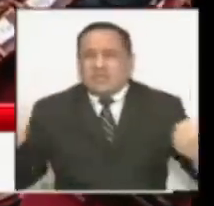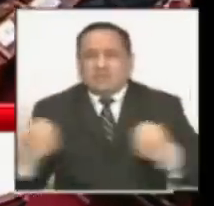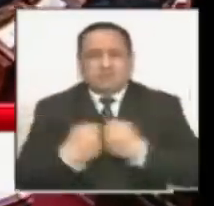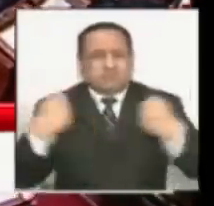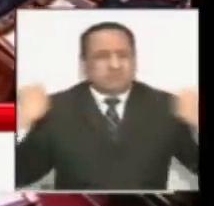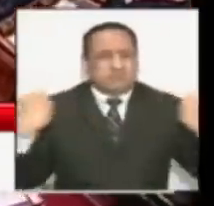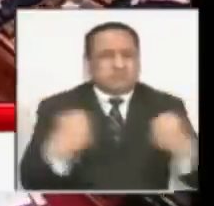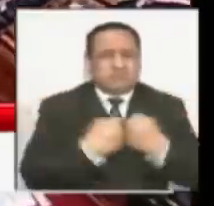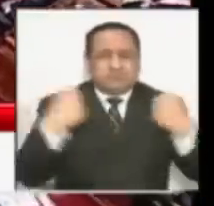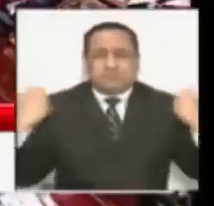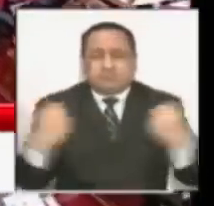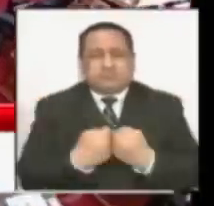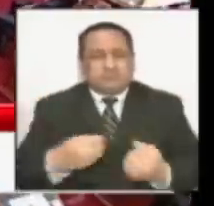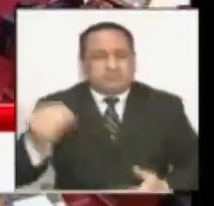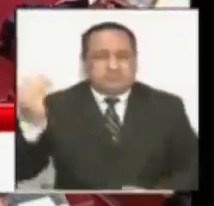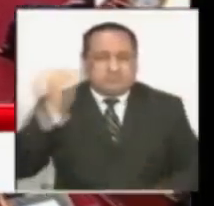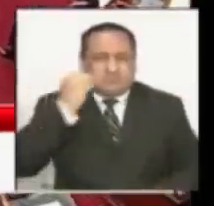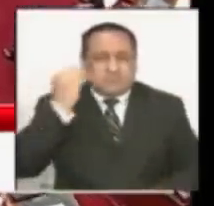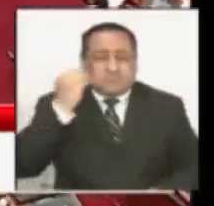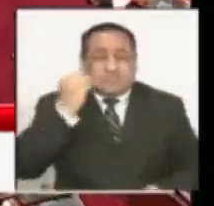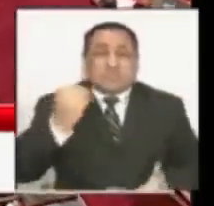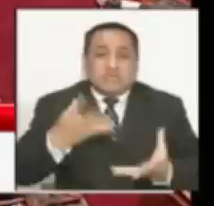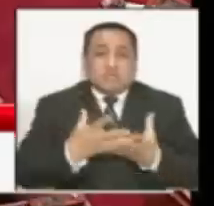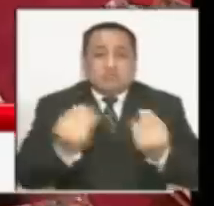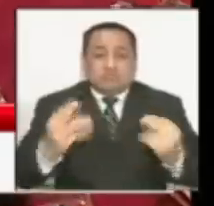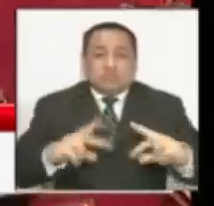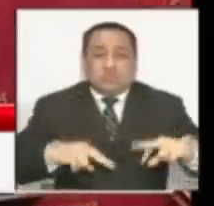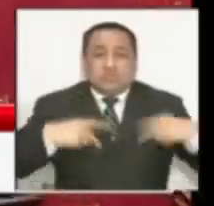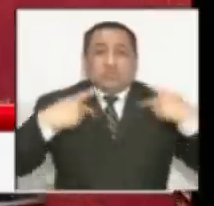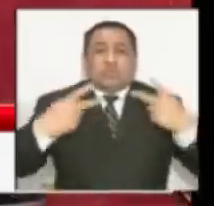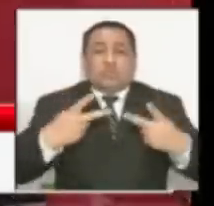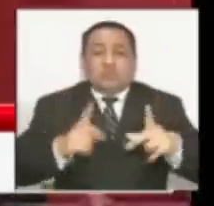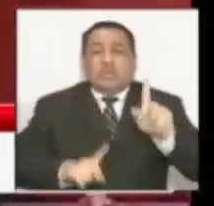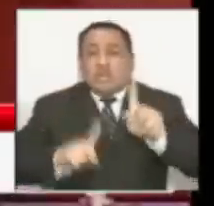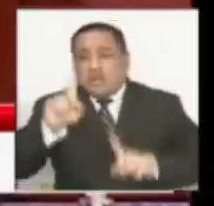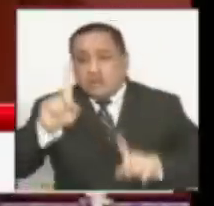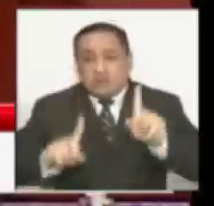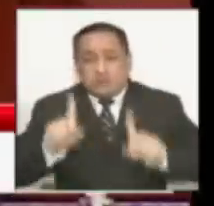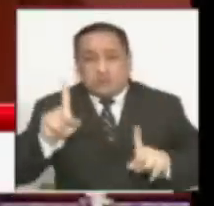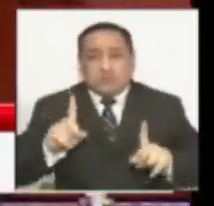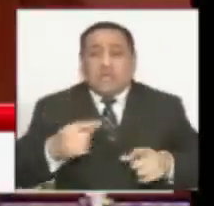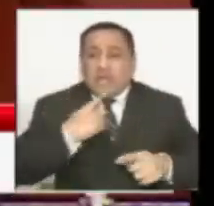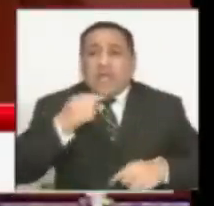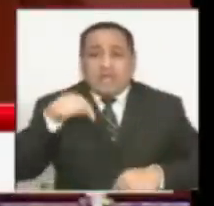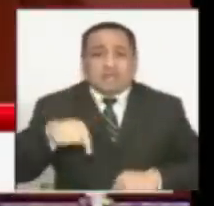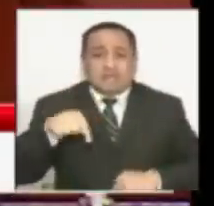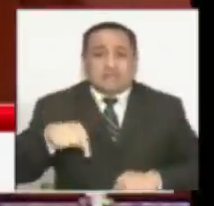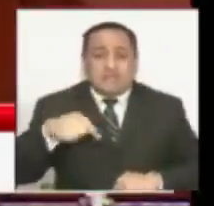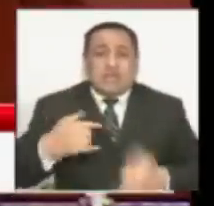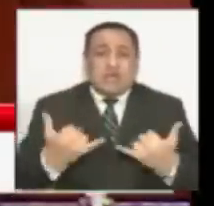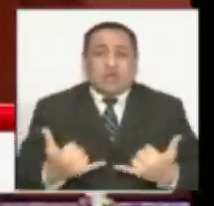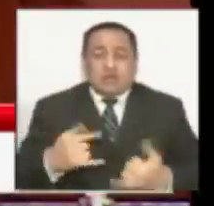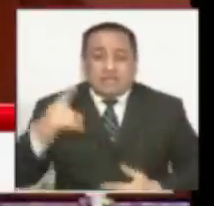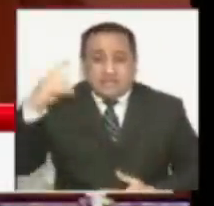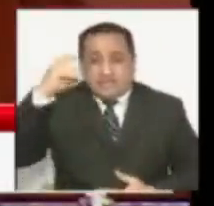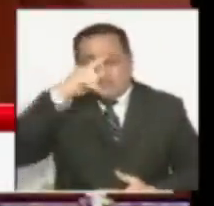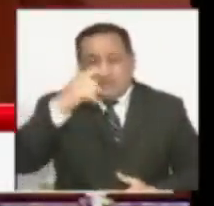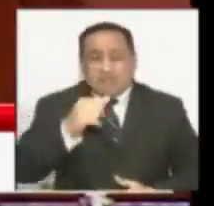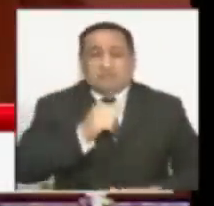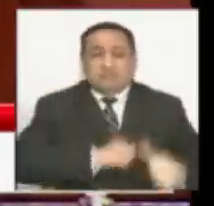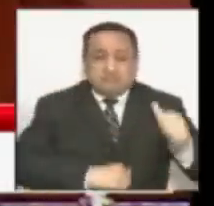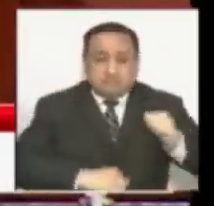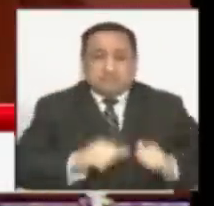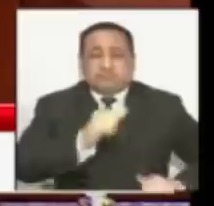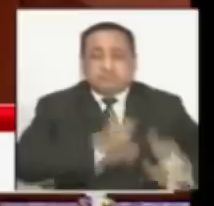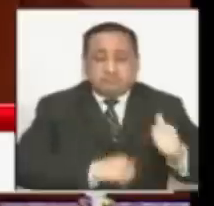violencia insensata y excesos que hemos y estamos pagando muy caro en